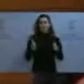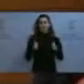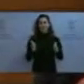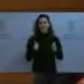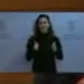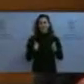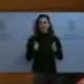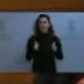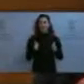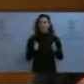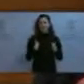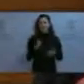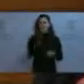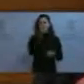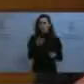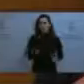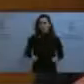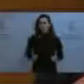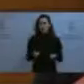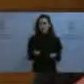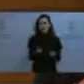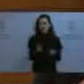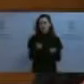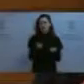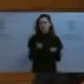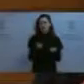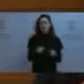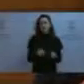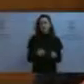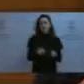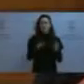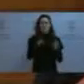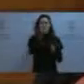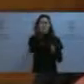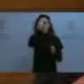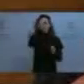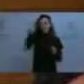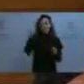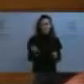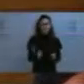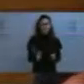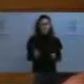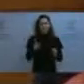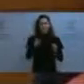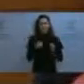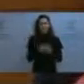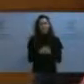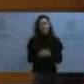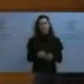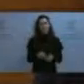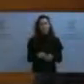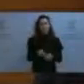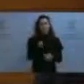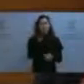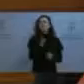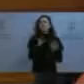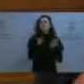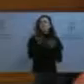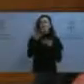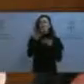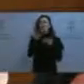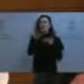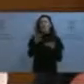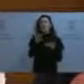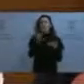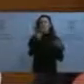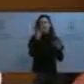decirles en qué se gasta su dinero. Es bueno recordarlo para que no se olvide. Esta finca fue adquirida hace más de 10 años por 3 millones